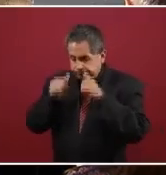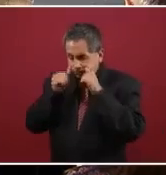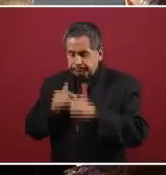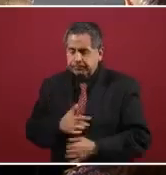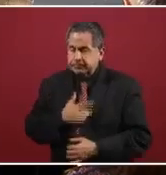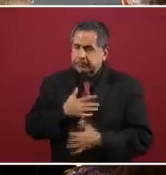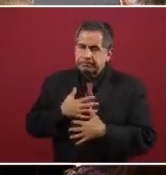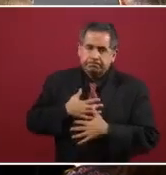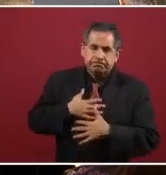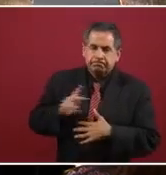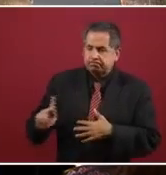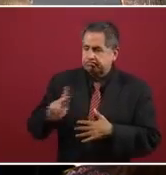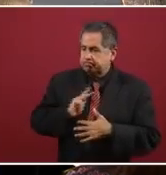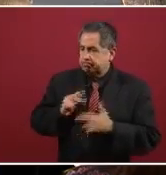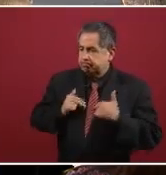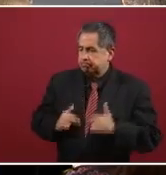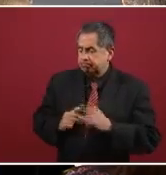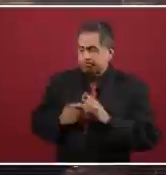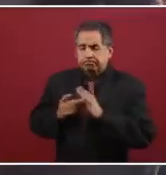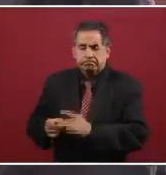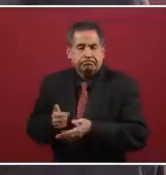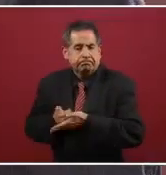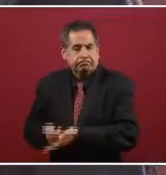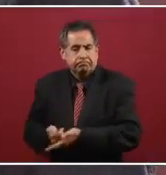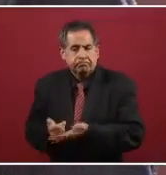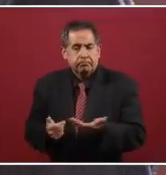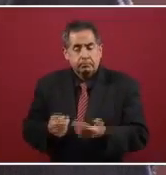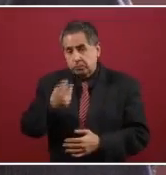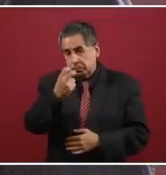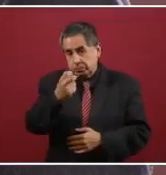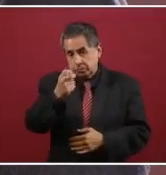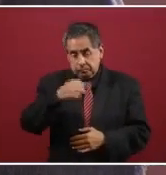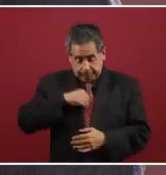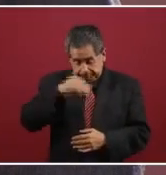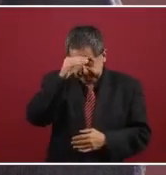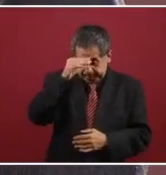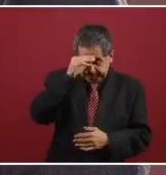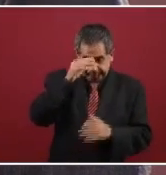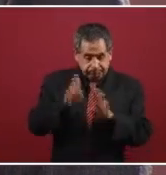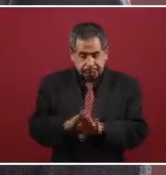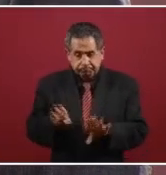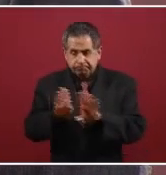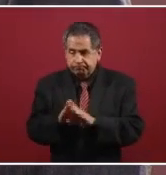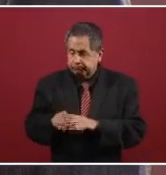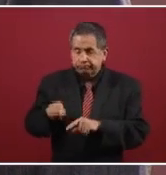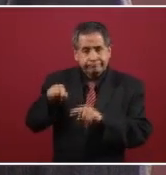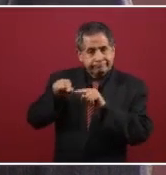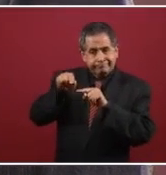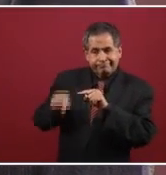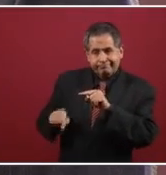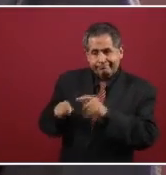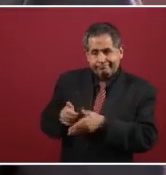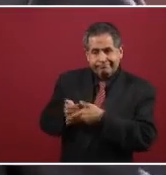humano. Entonces estamos buscando la manera de resolver